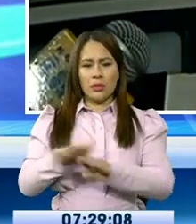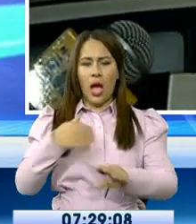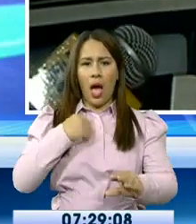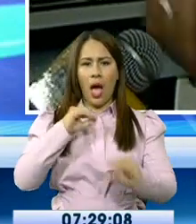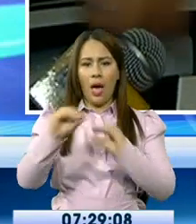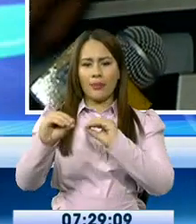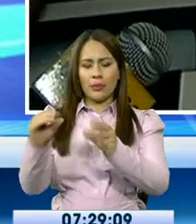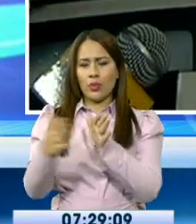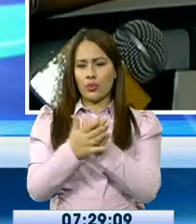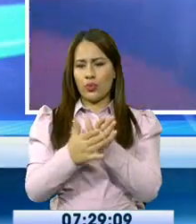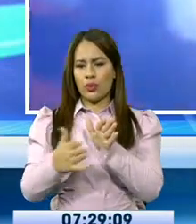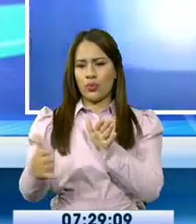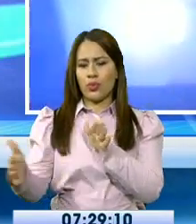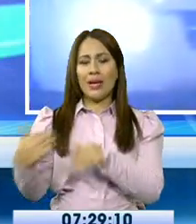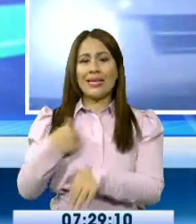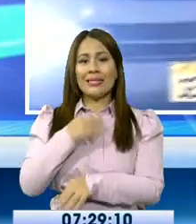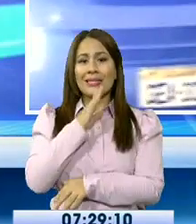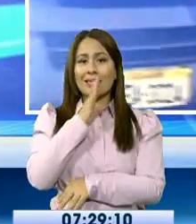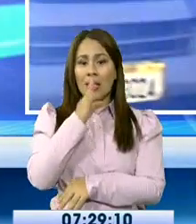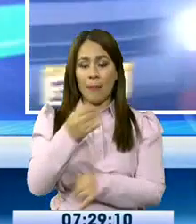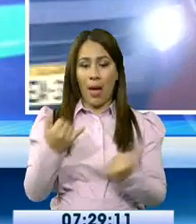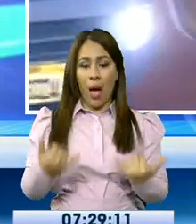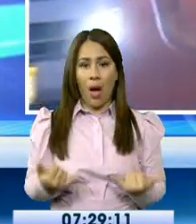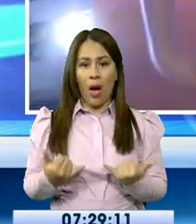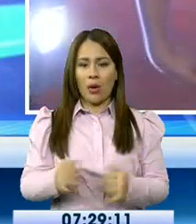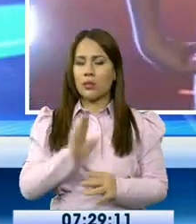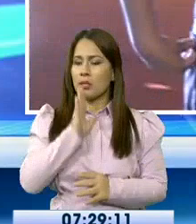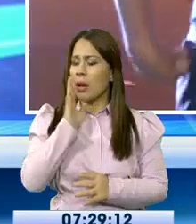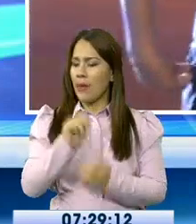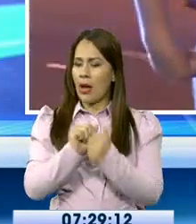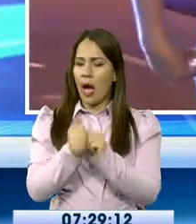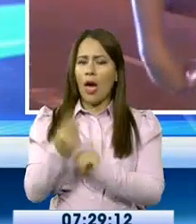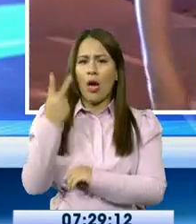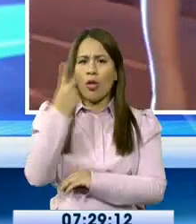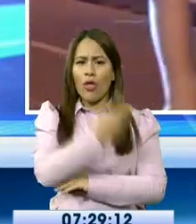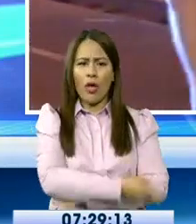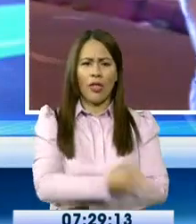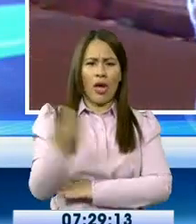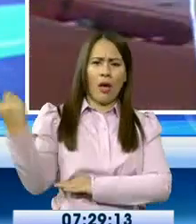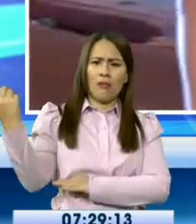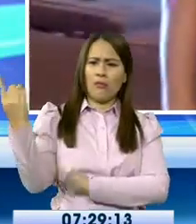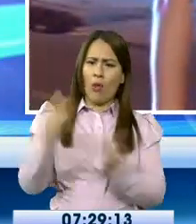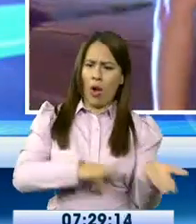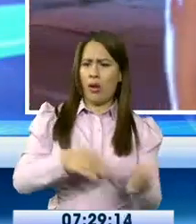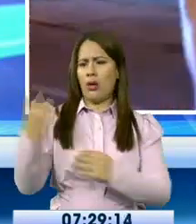venido diciendo. Y siempre, no solo ahora, que cada dos días están matando a una persona.